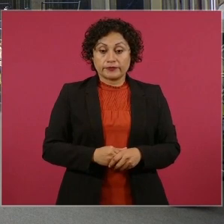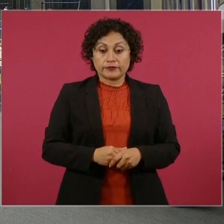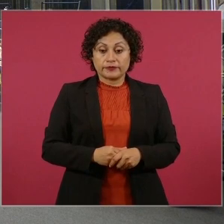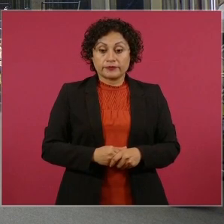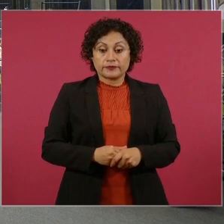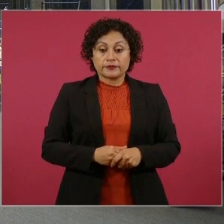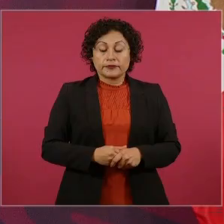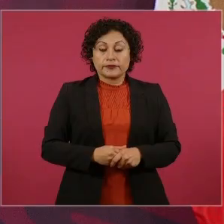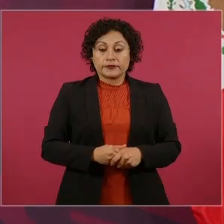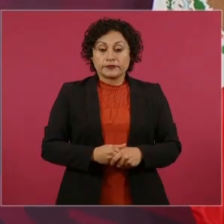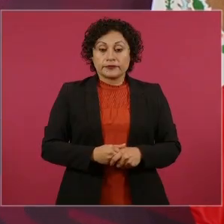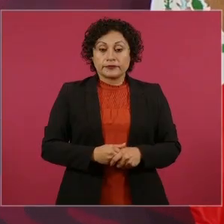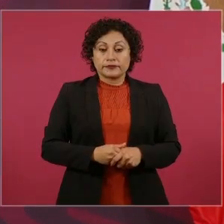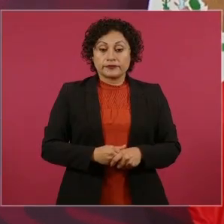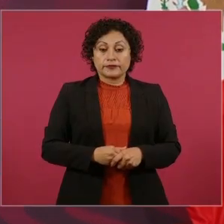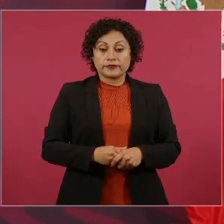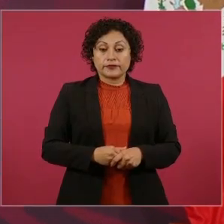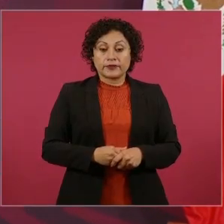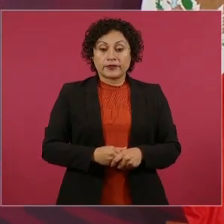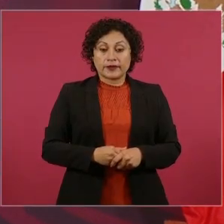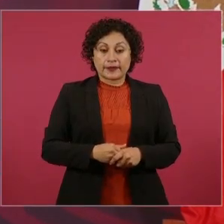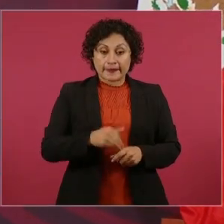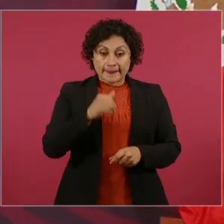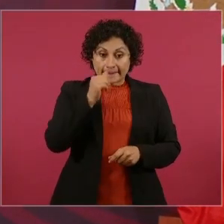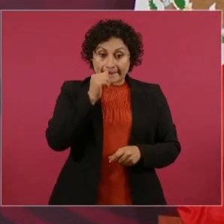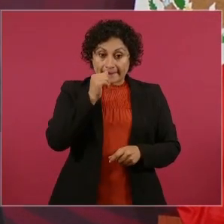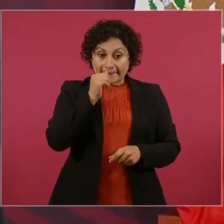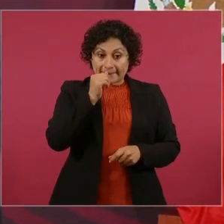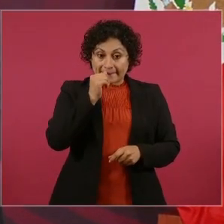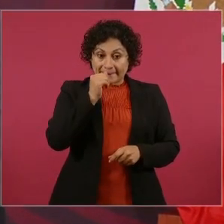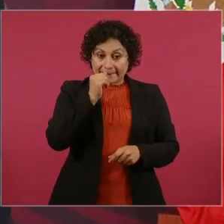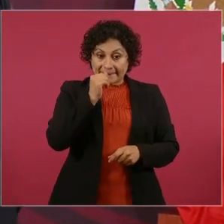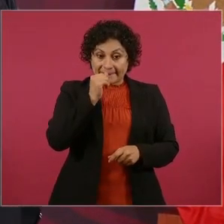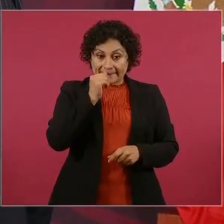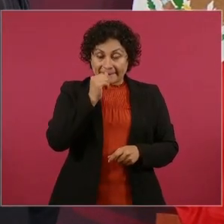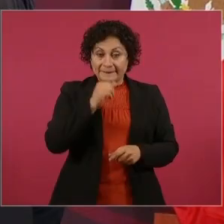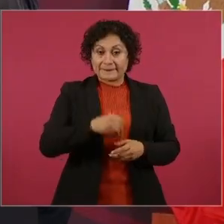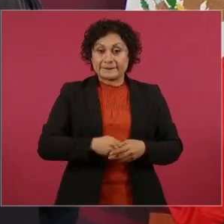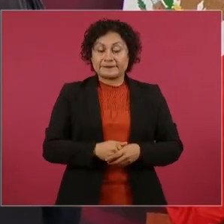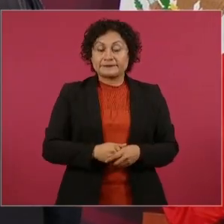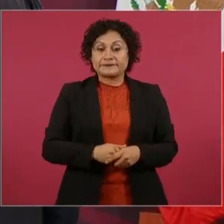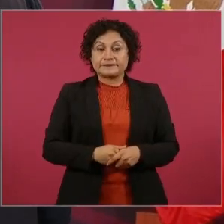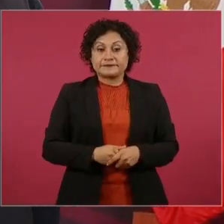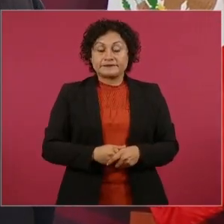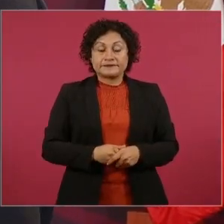17 un fusil barr Calibre